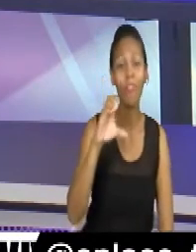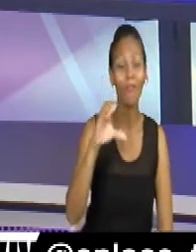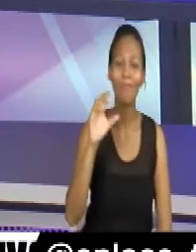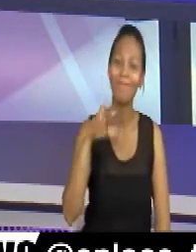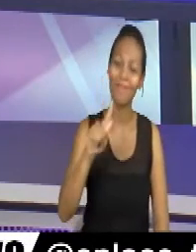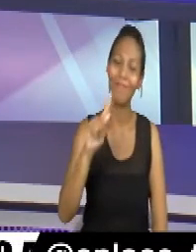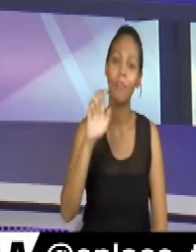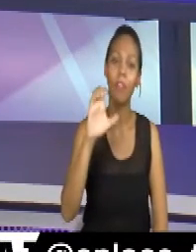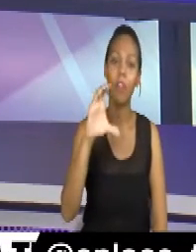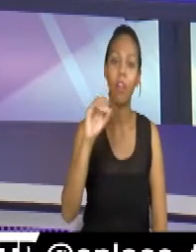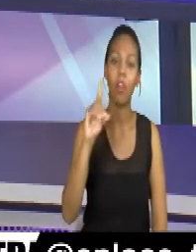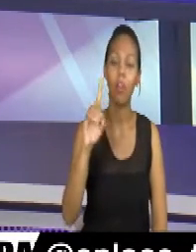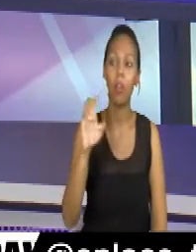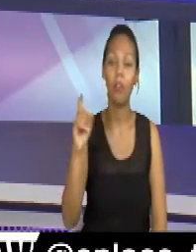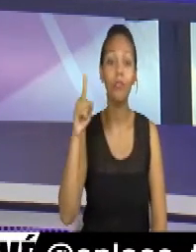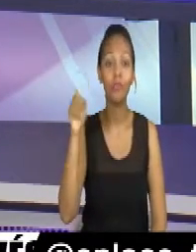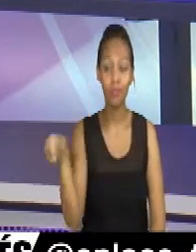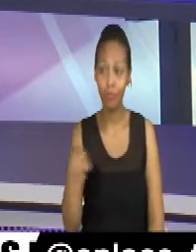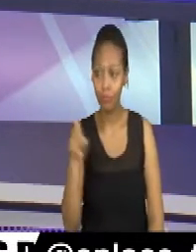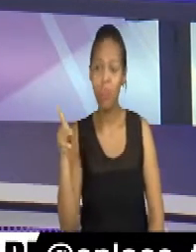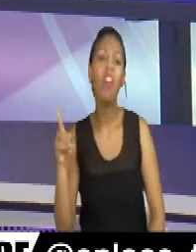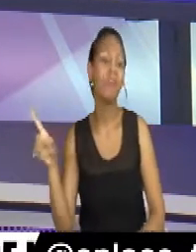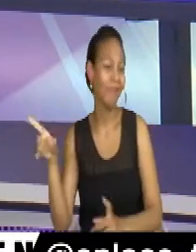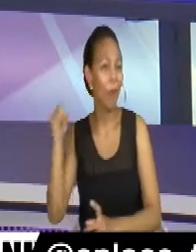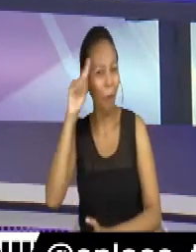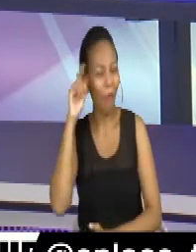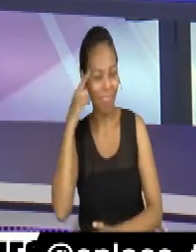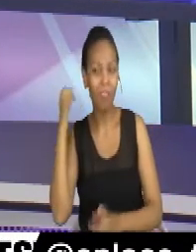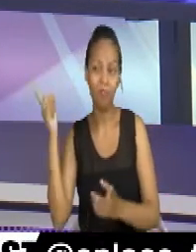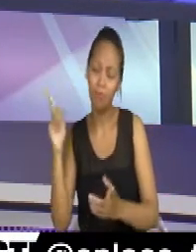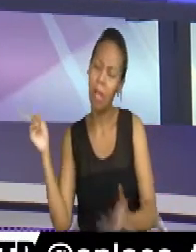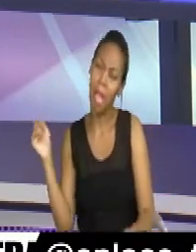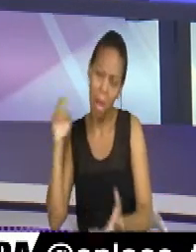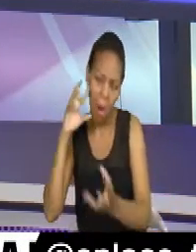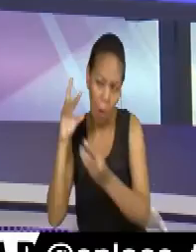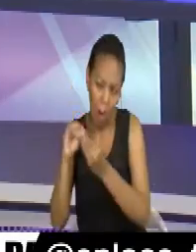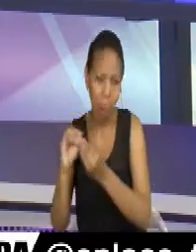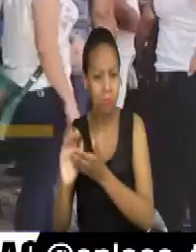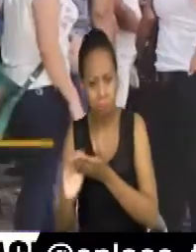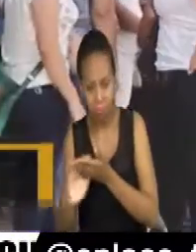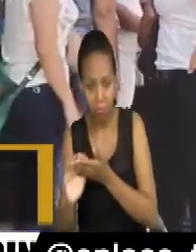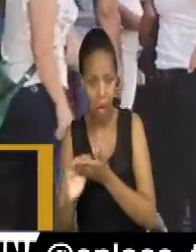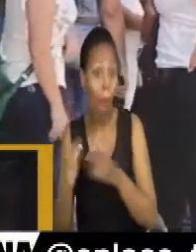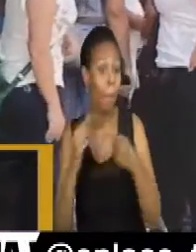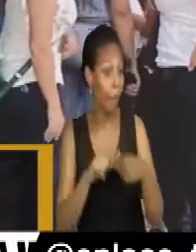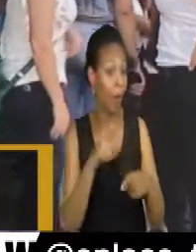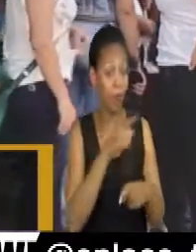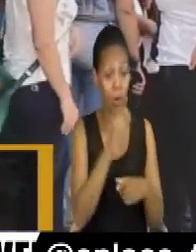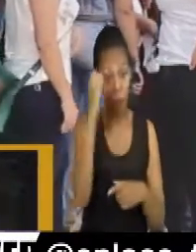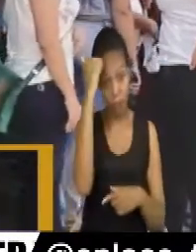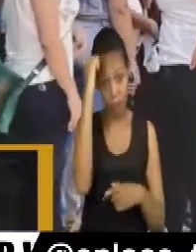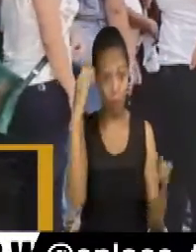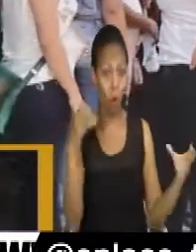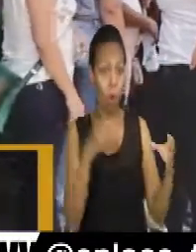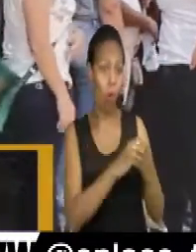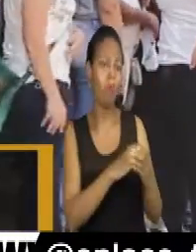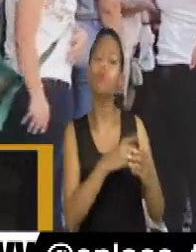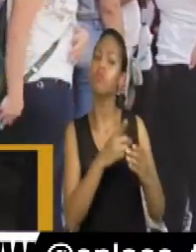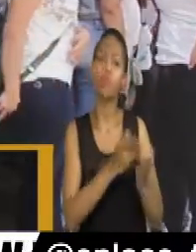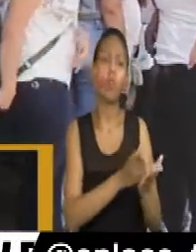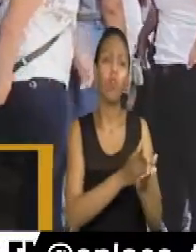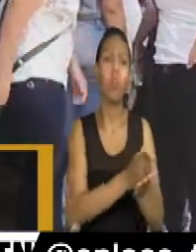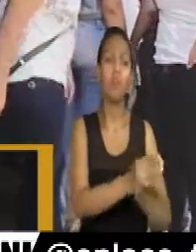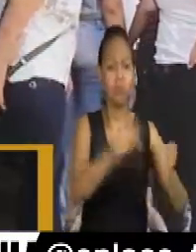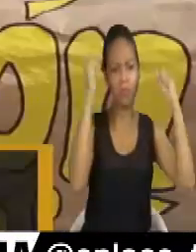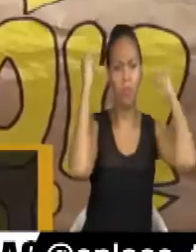continúa. La protesta de este jueves se concentró en el Parque Camilo Torres Restrepo. Luego de la locución presidencial de este miércoles